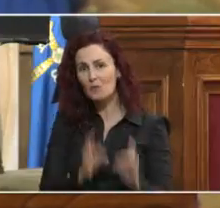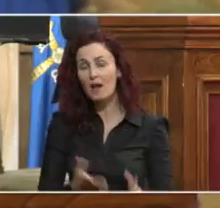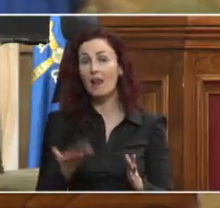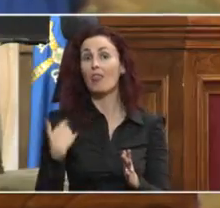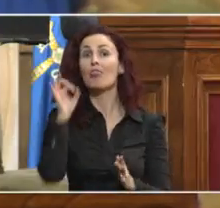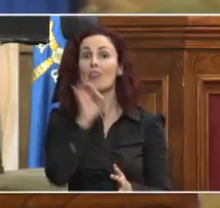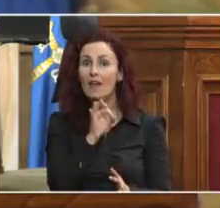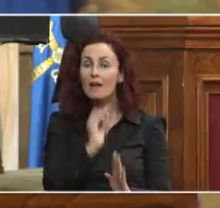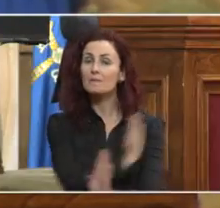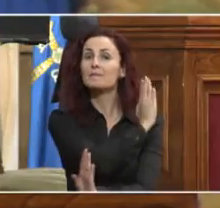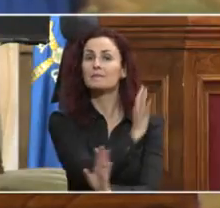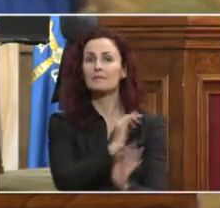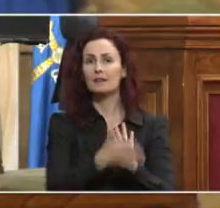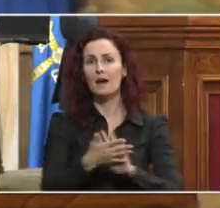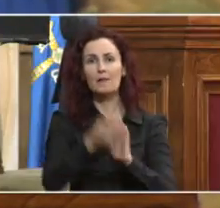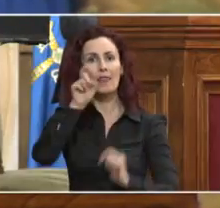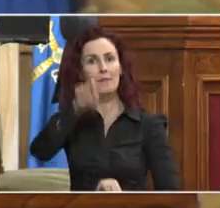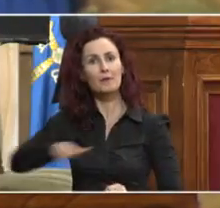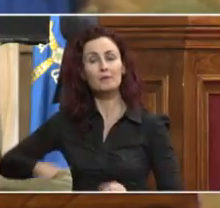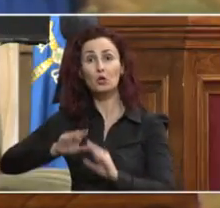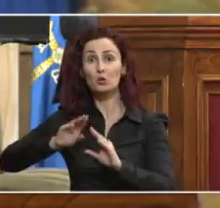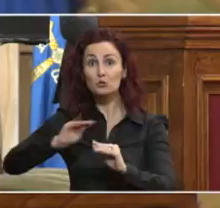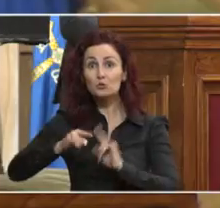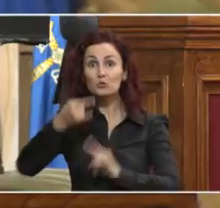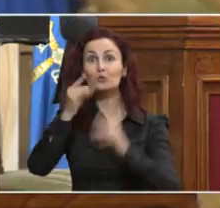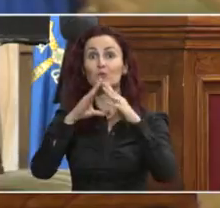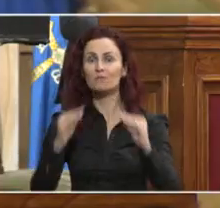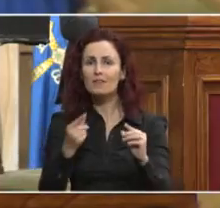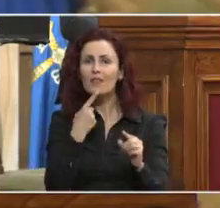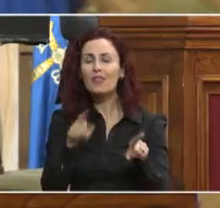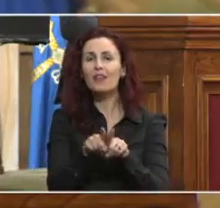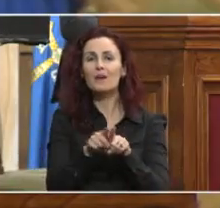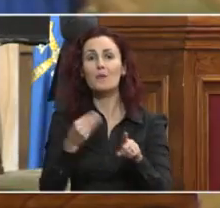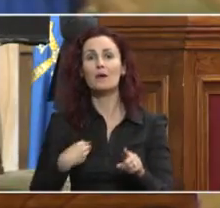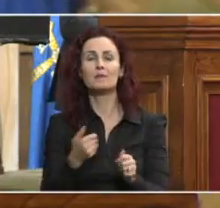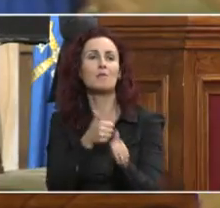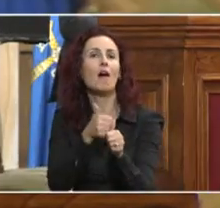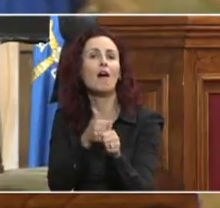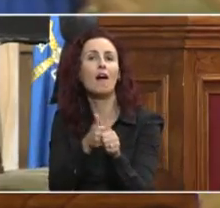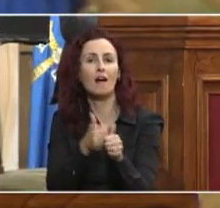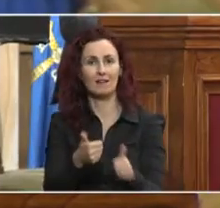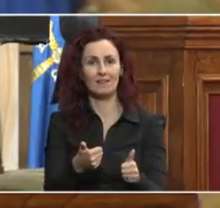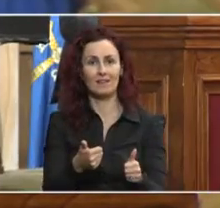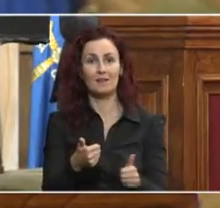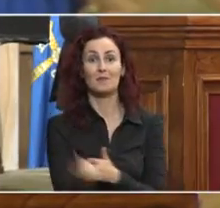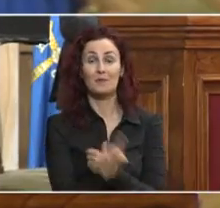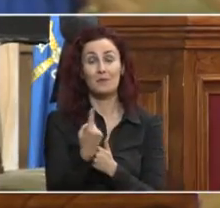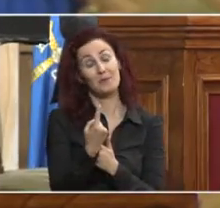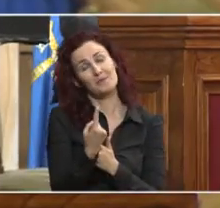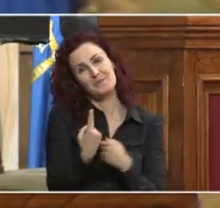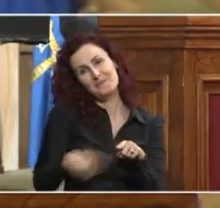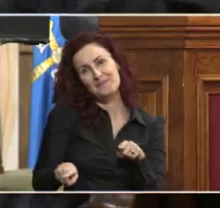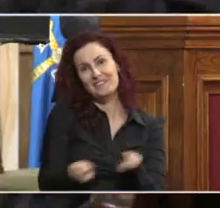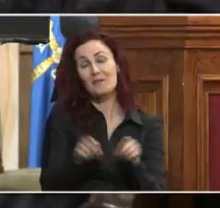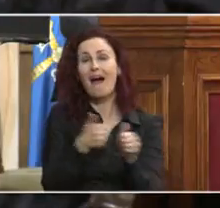siglo se referían al profesorado de extensión universitaria como apóstoles de la ciencia. Vosotros, en todo caso,